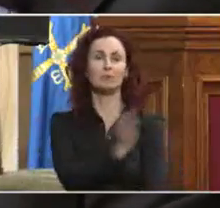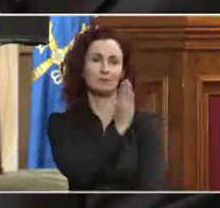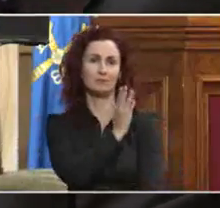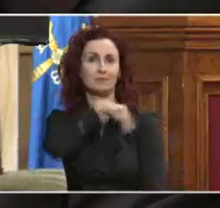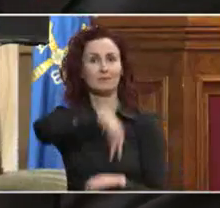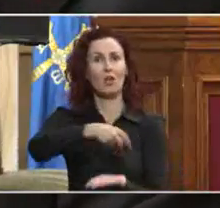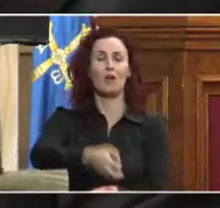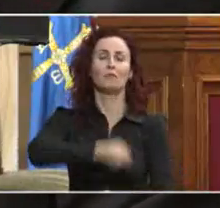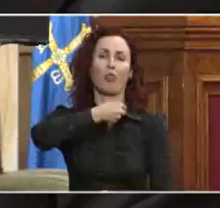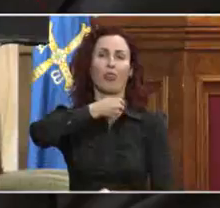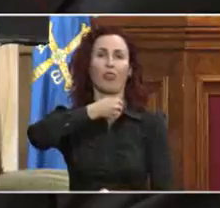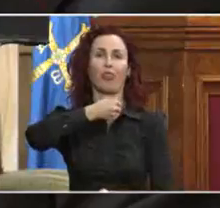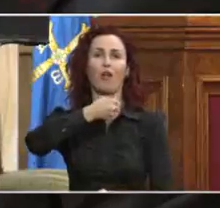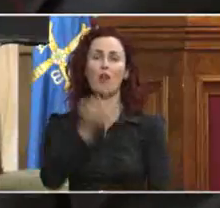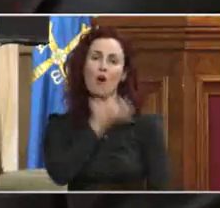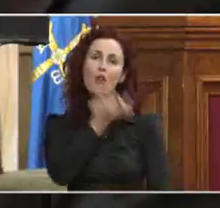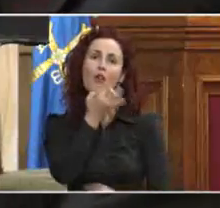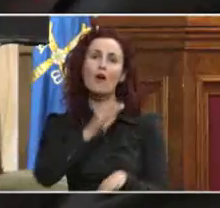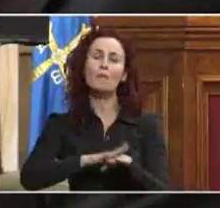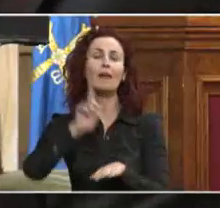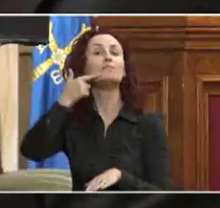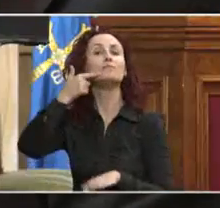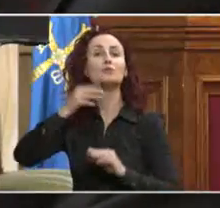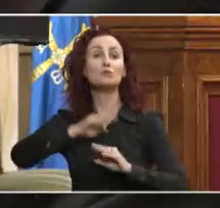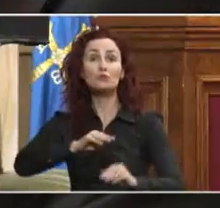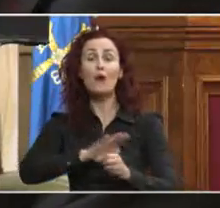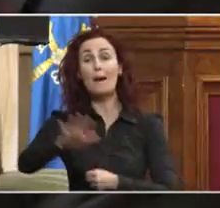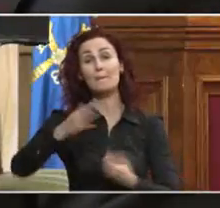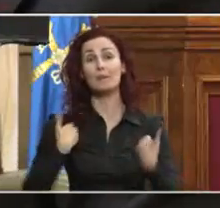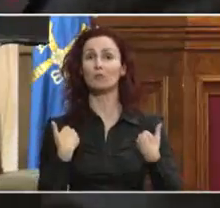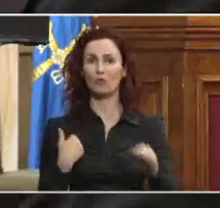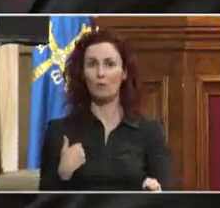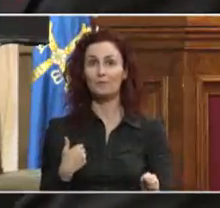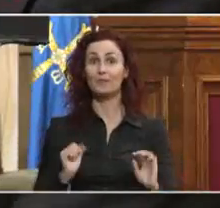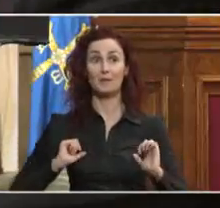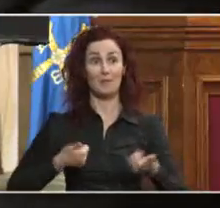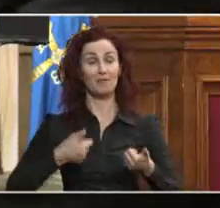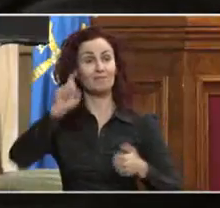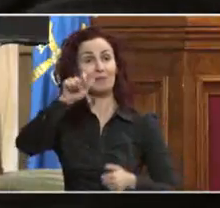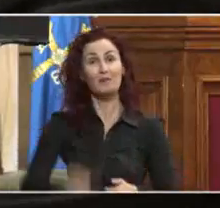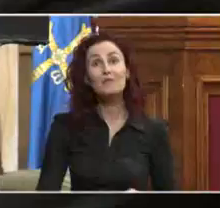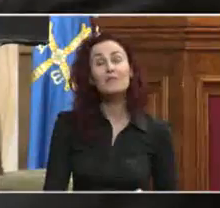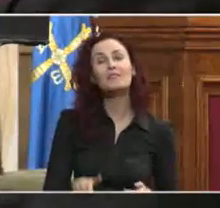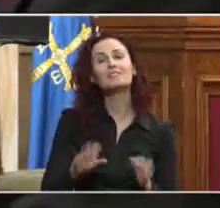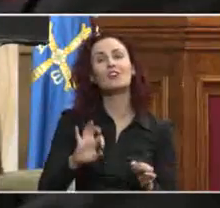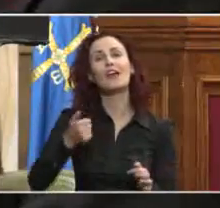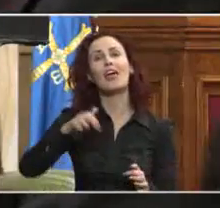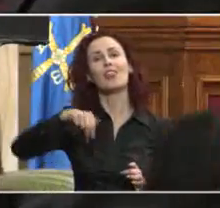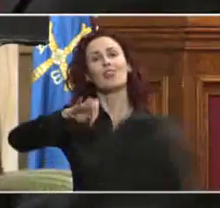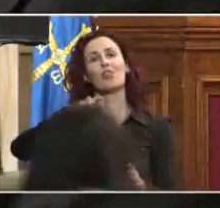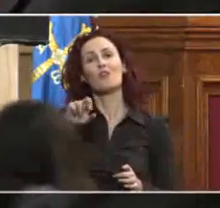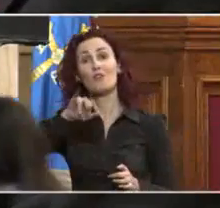para hablar de la aportación desde su campo. Y empezamos ya, pues, con el profesor Antonio Rico,